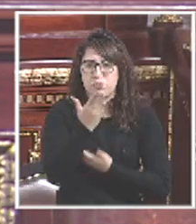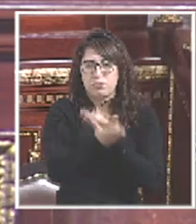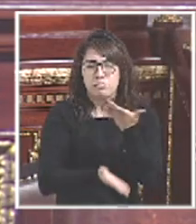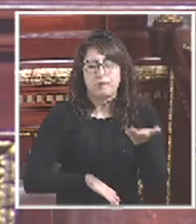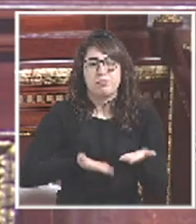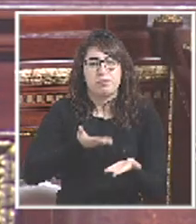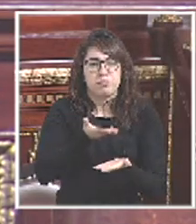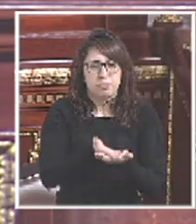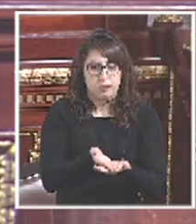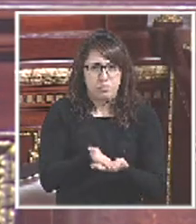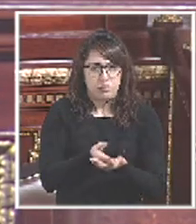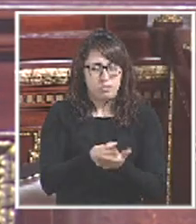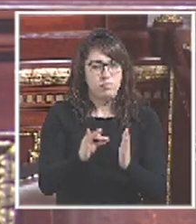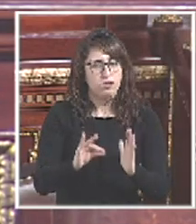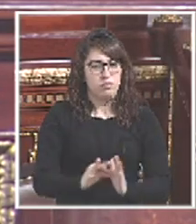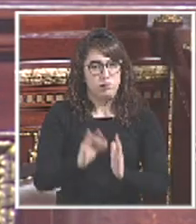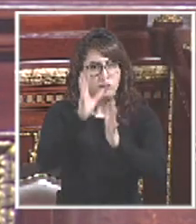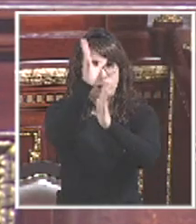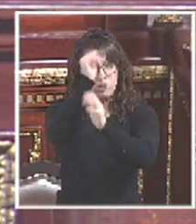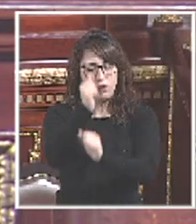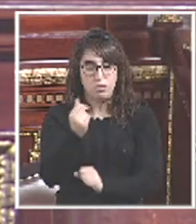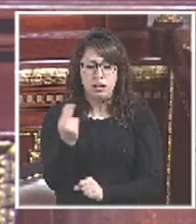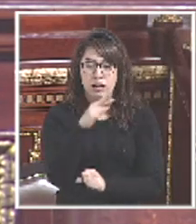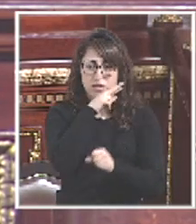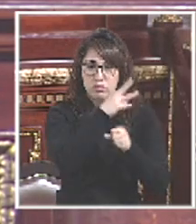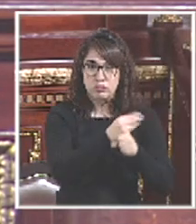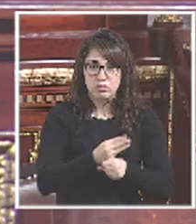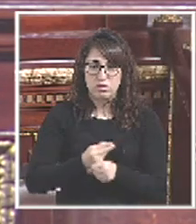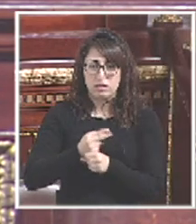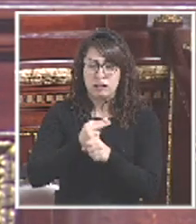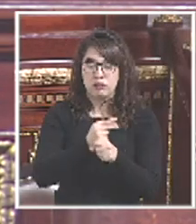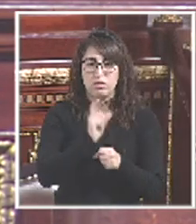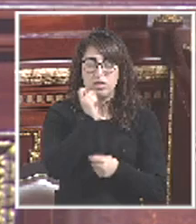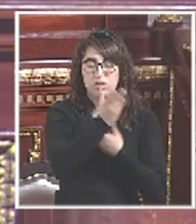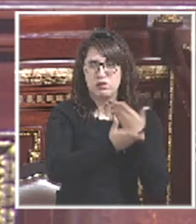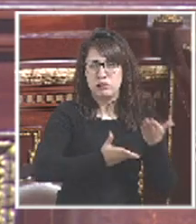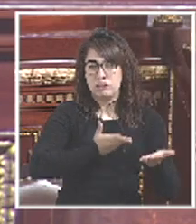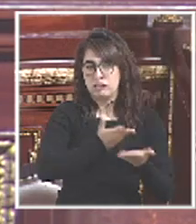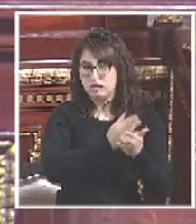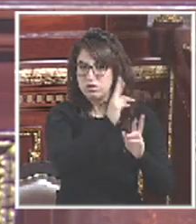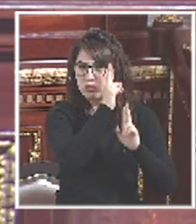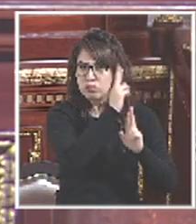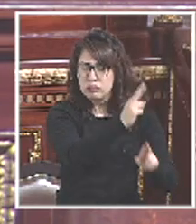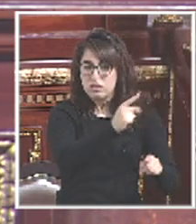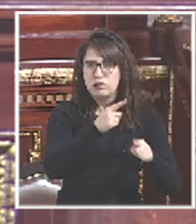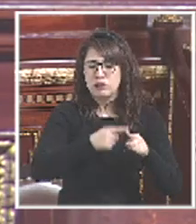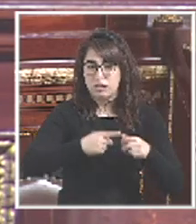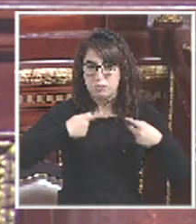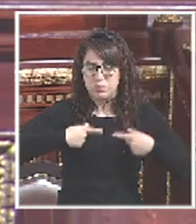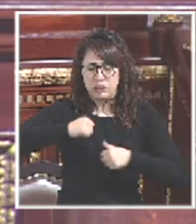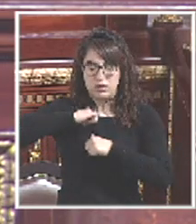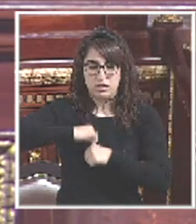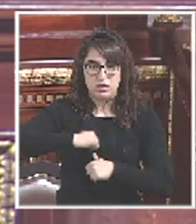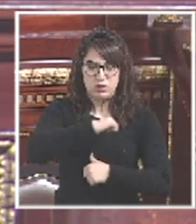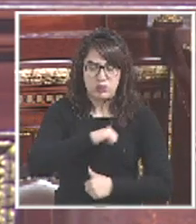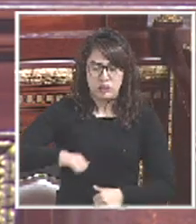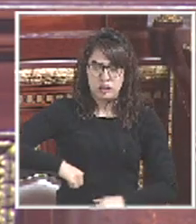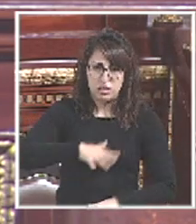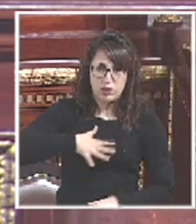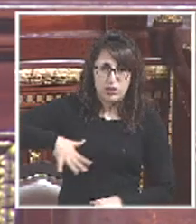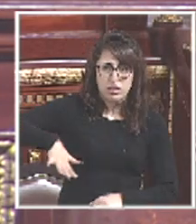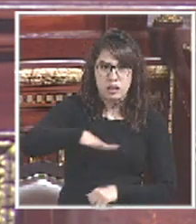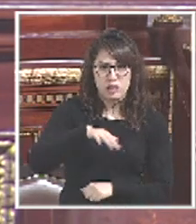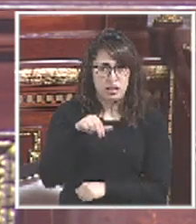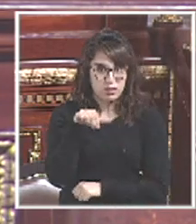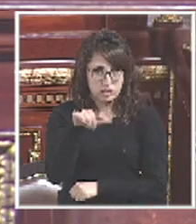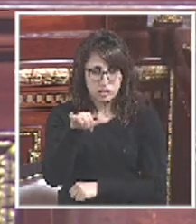Proposición con punto de acuerdo de urgente y obvia resolución, a través del cual se formula el respetuoso exhorto para que los titulares de las 16